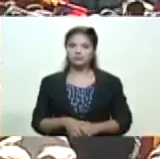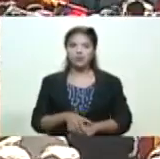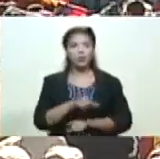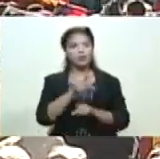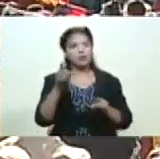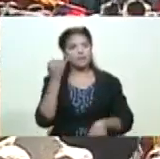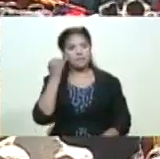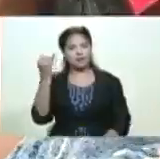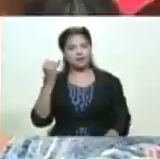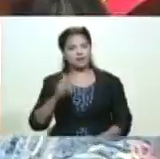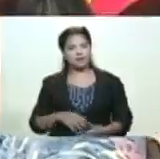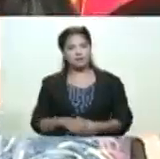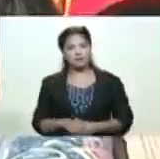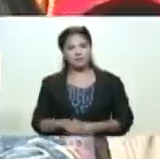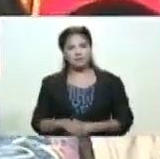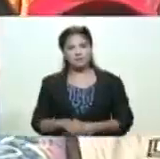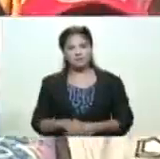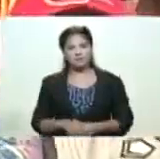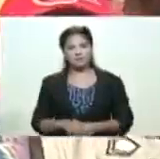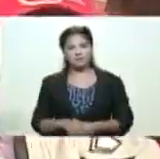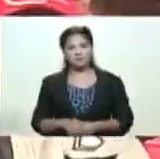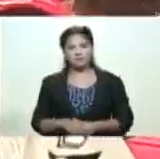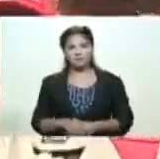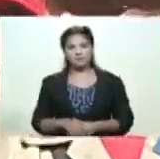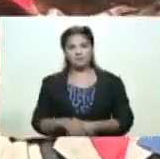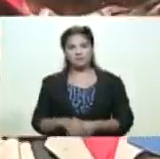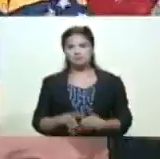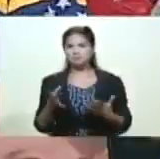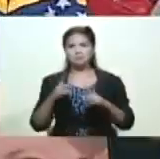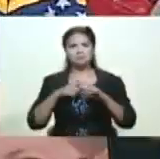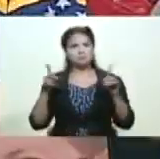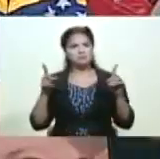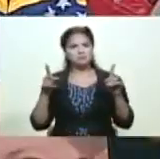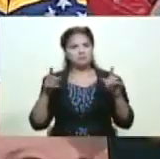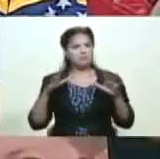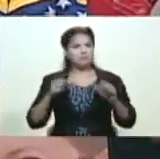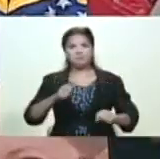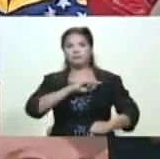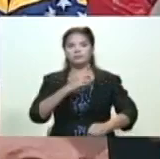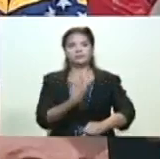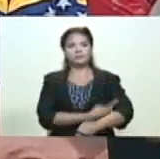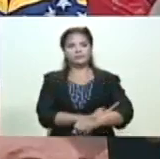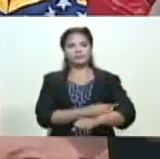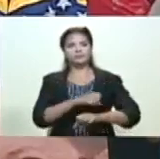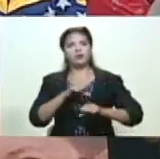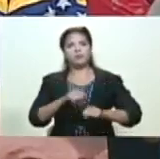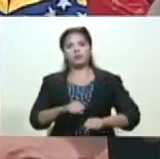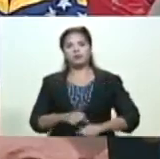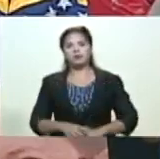¿Ustedes se imaginan cada diferencia entre las grandes potencias